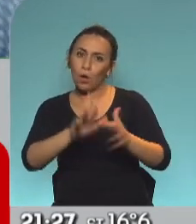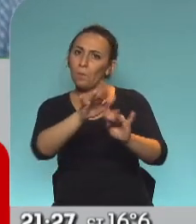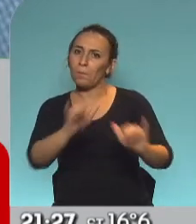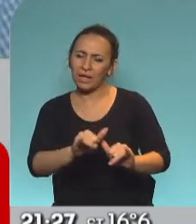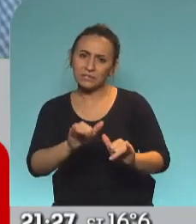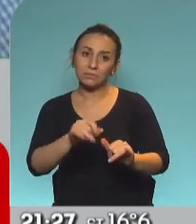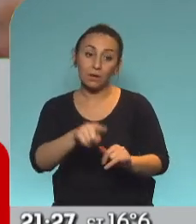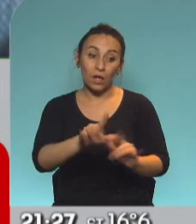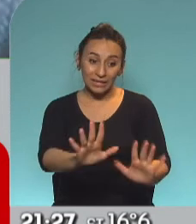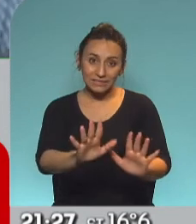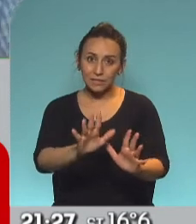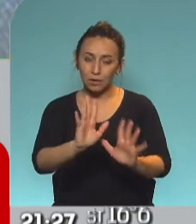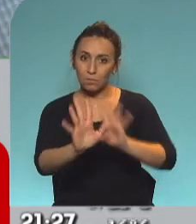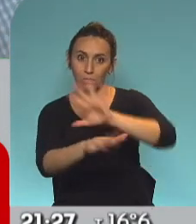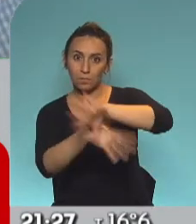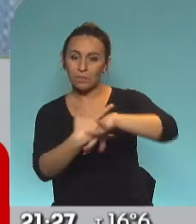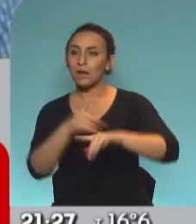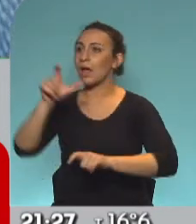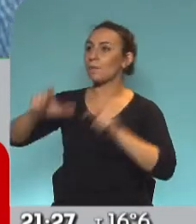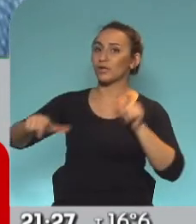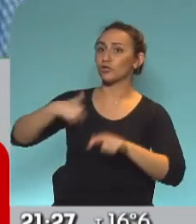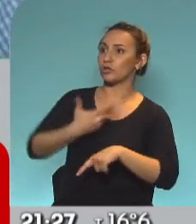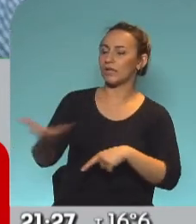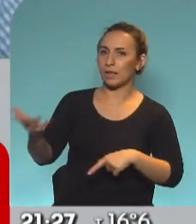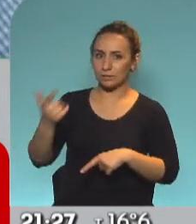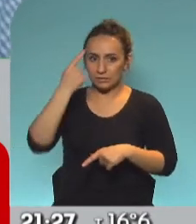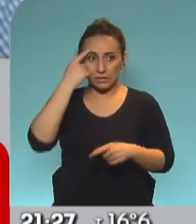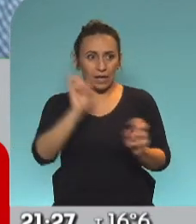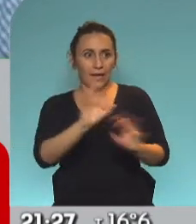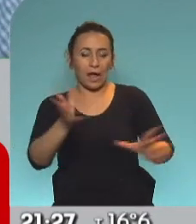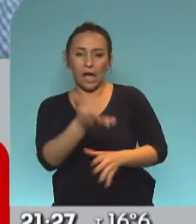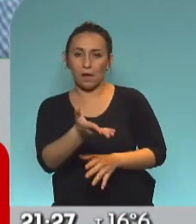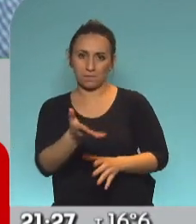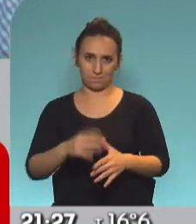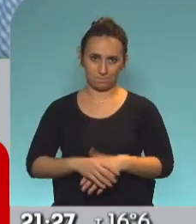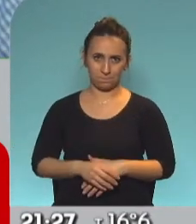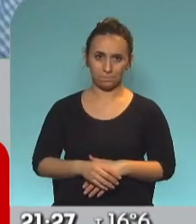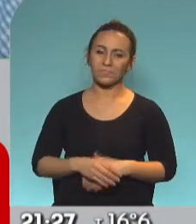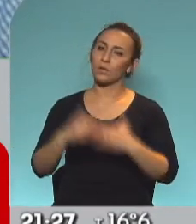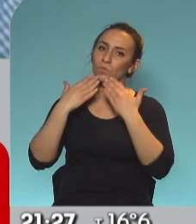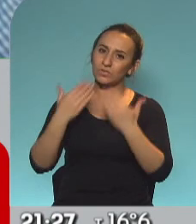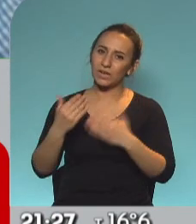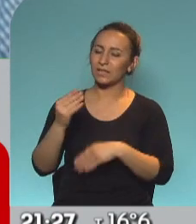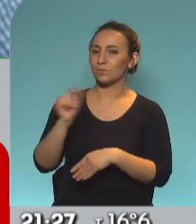estas cosas ocurran la gente no tenga la sensación de que está pasando algo muy grave. Leandro Santoro, gracias por estos minutos con